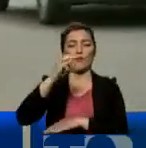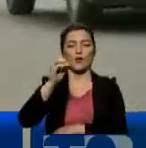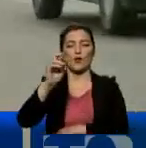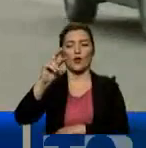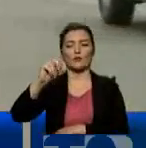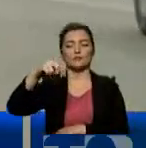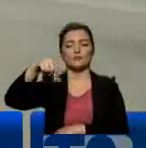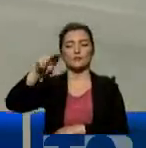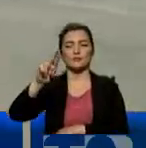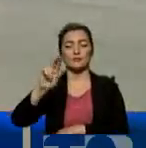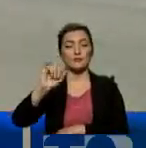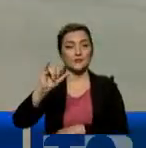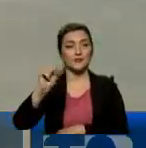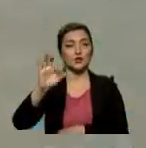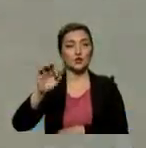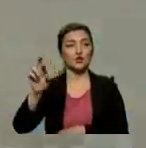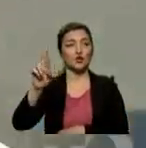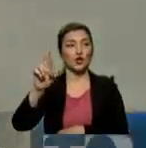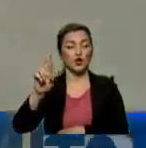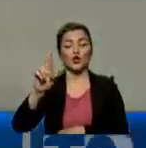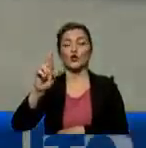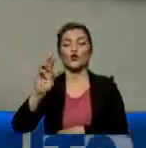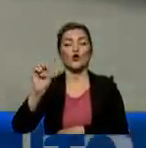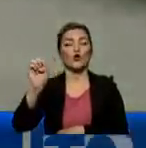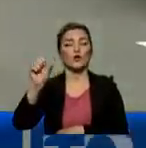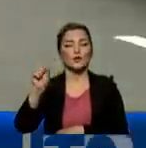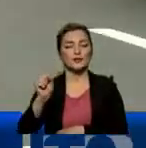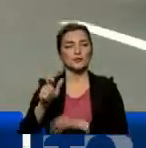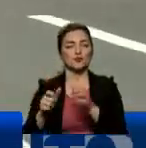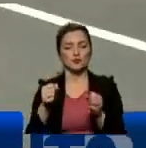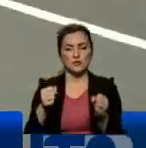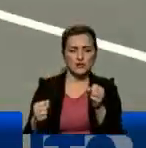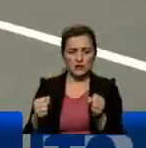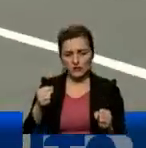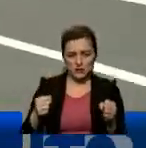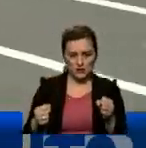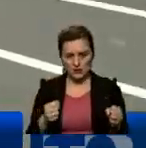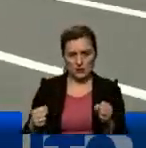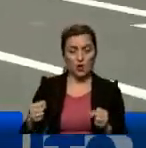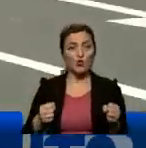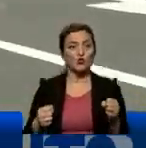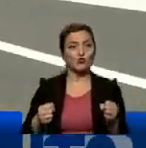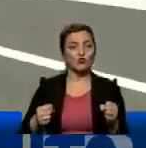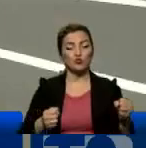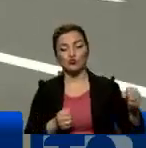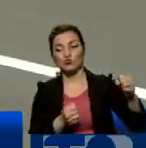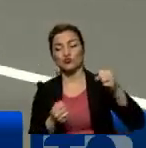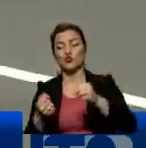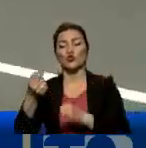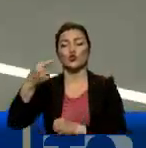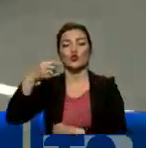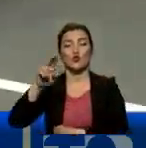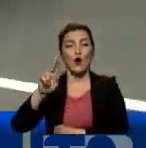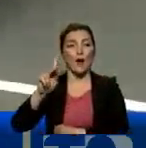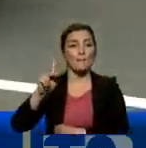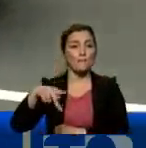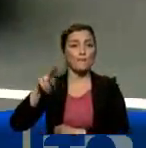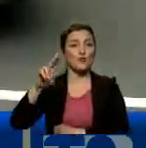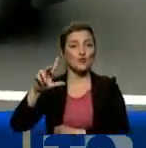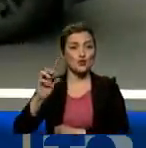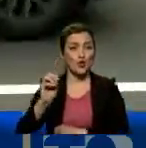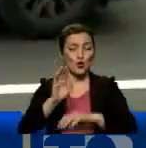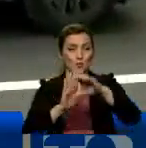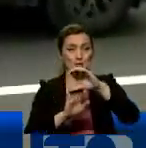Conquistadores, debido a las maniobras que debían hacer los conductores que querían dirigirse hacia Guápulo y hacia Cumbaya. Sin